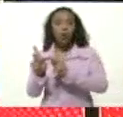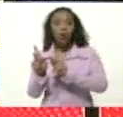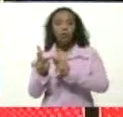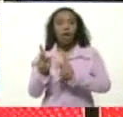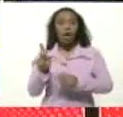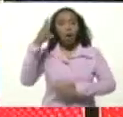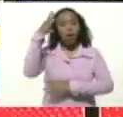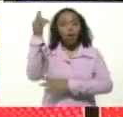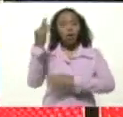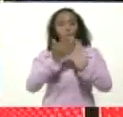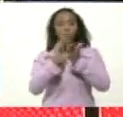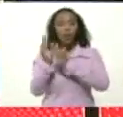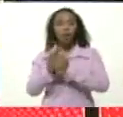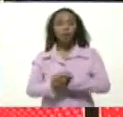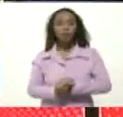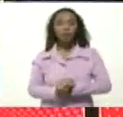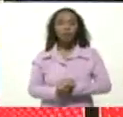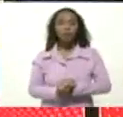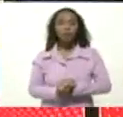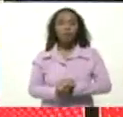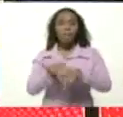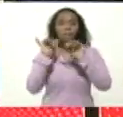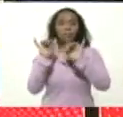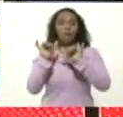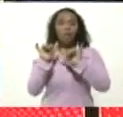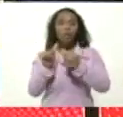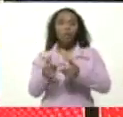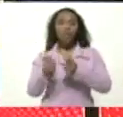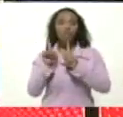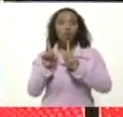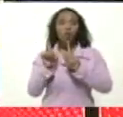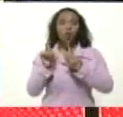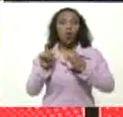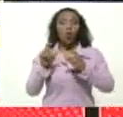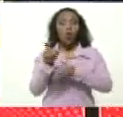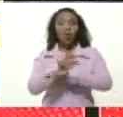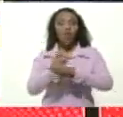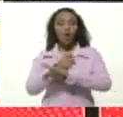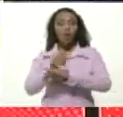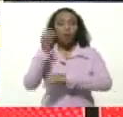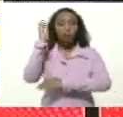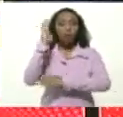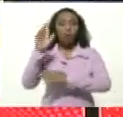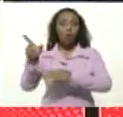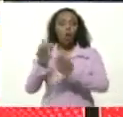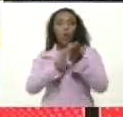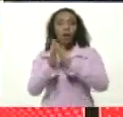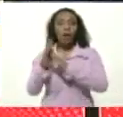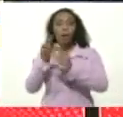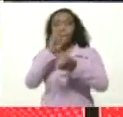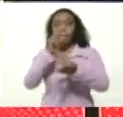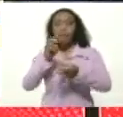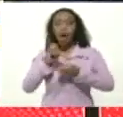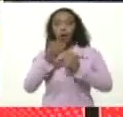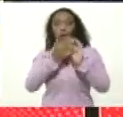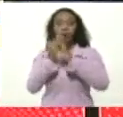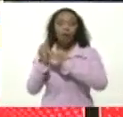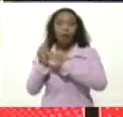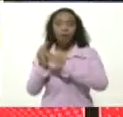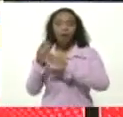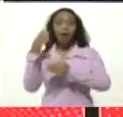comunal, en su autogobierno, en su parlamento comunal, en sus bancos comunales, que hay